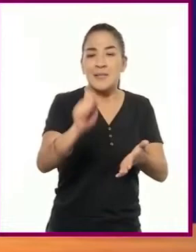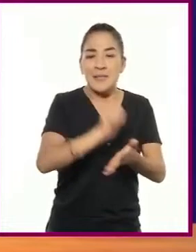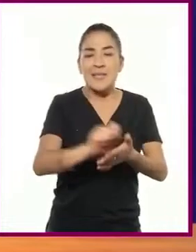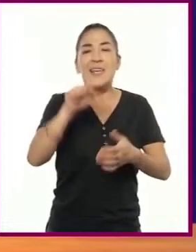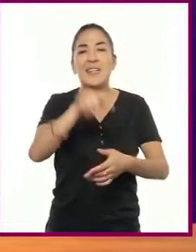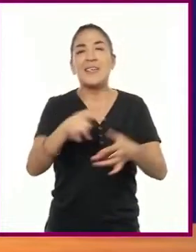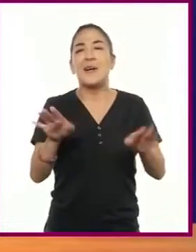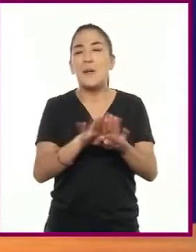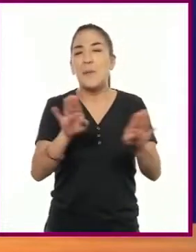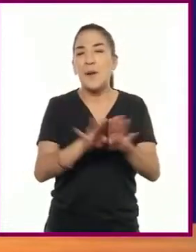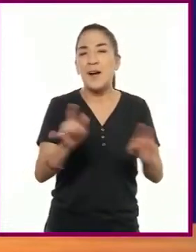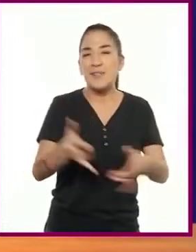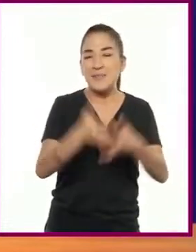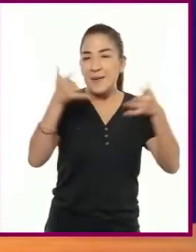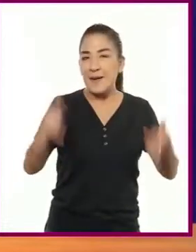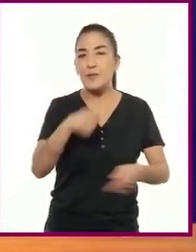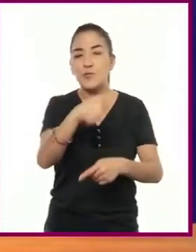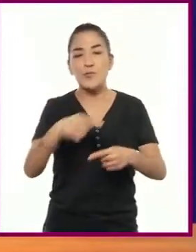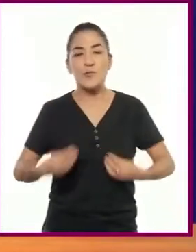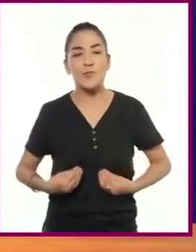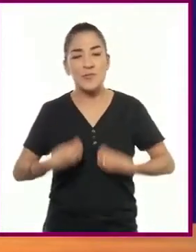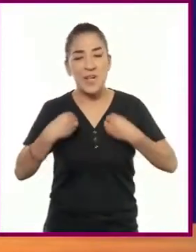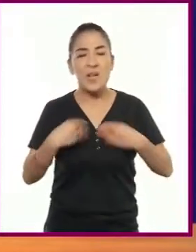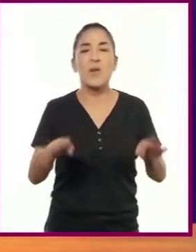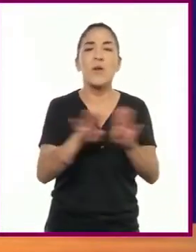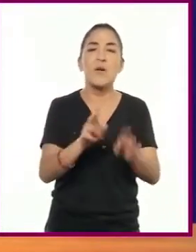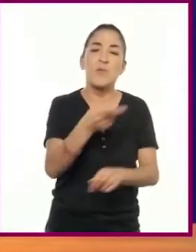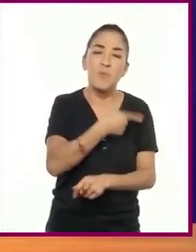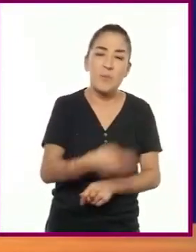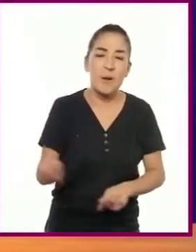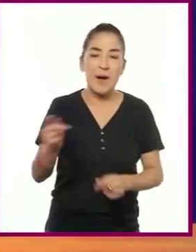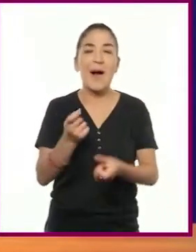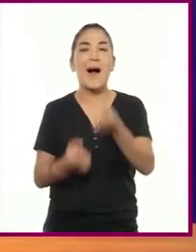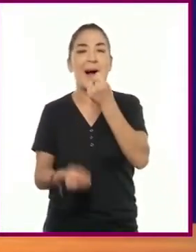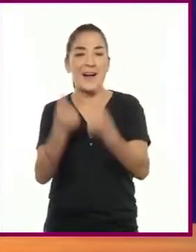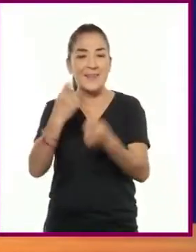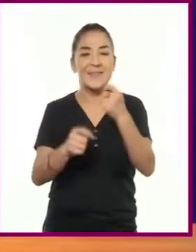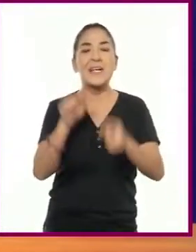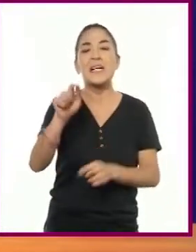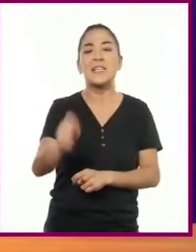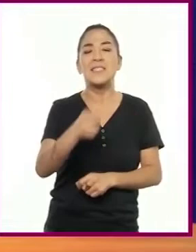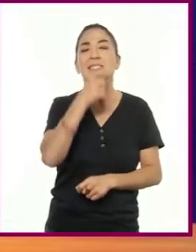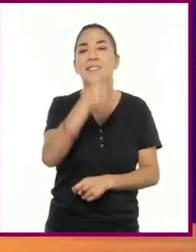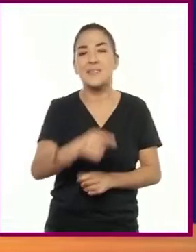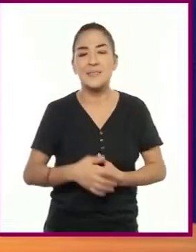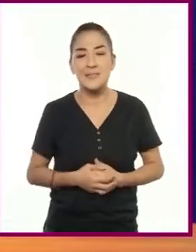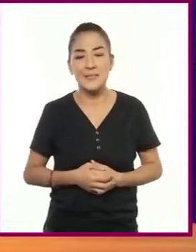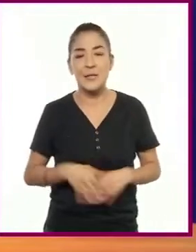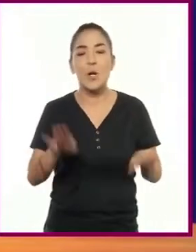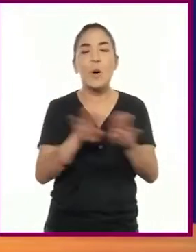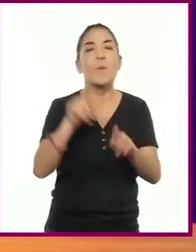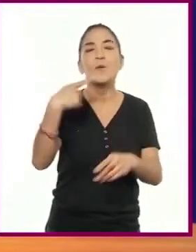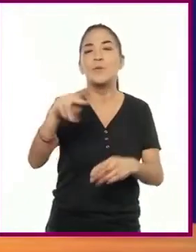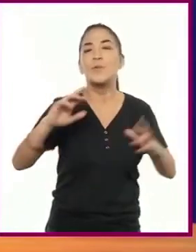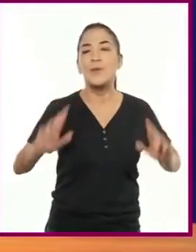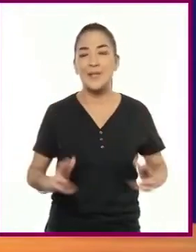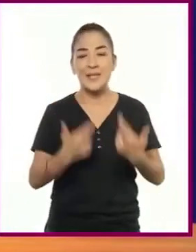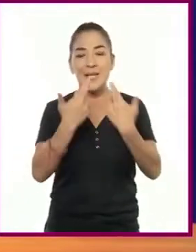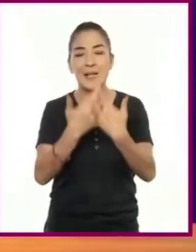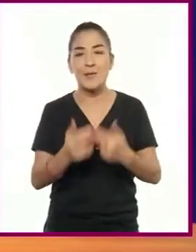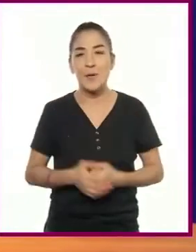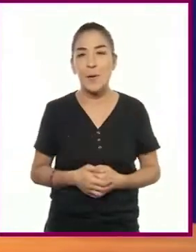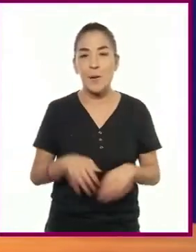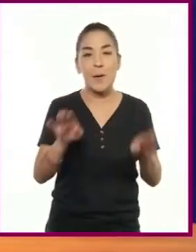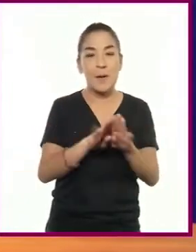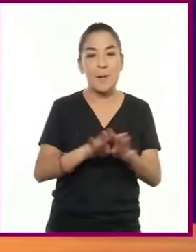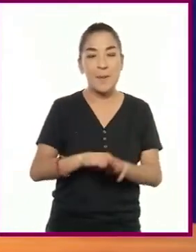buscaban la vida siendo criados de nobles empobrecidos, algunos de los cuales presumían de una religiosidad que no era